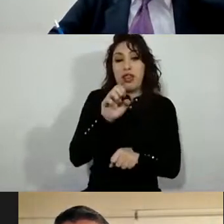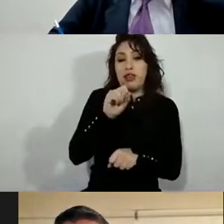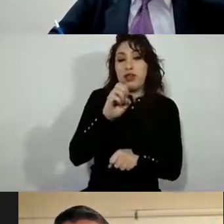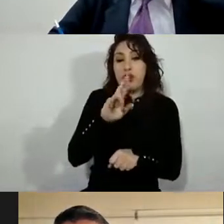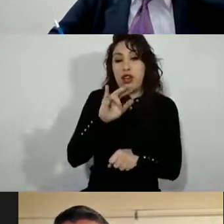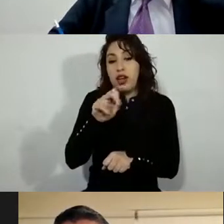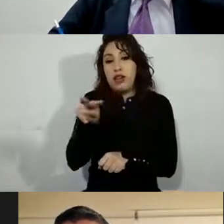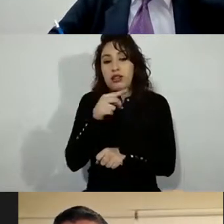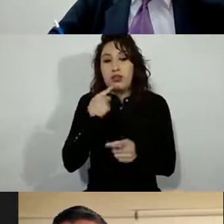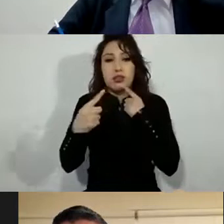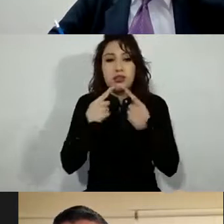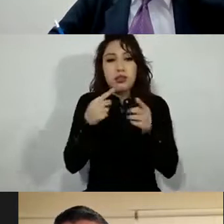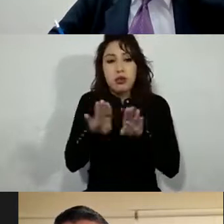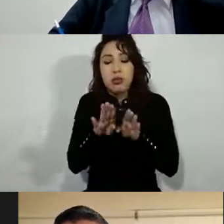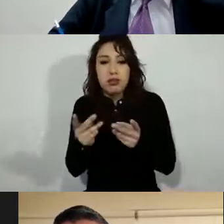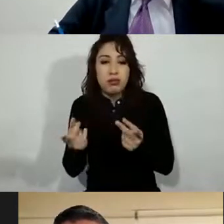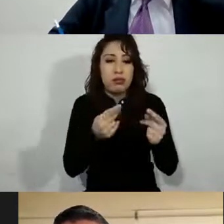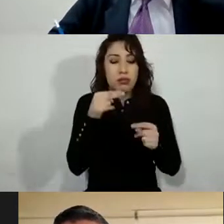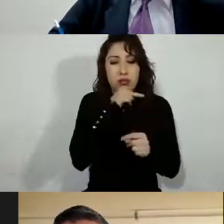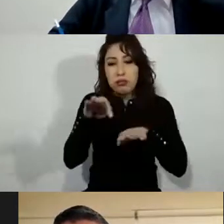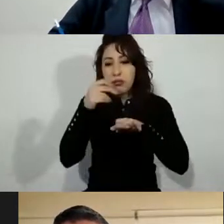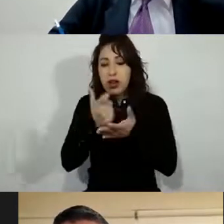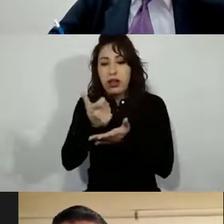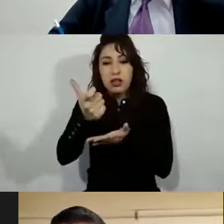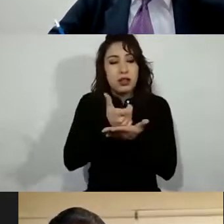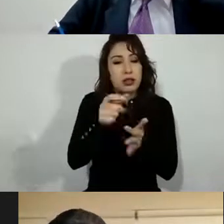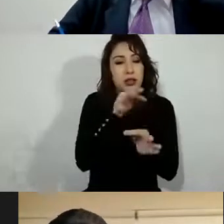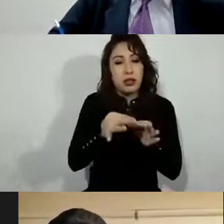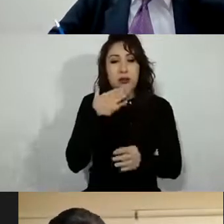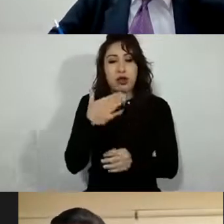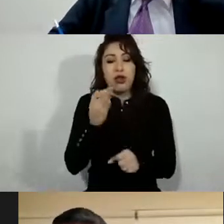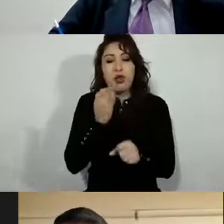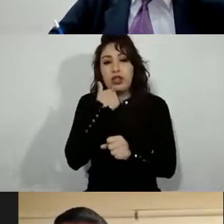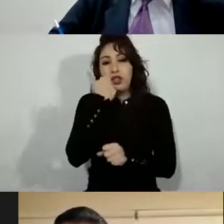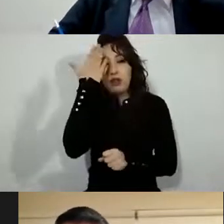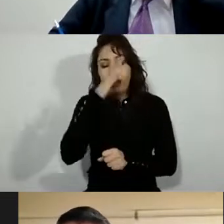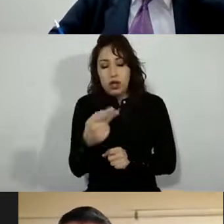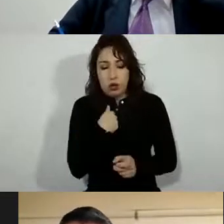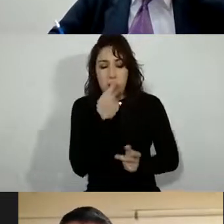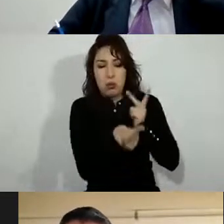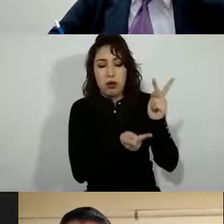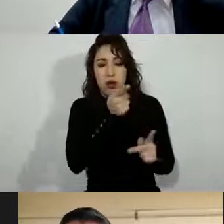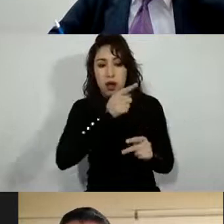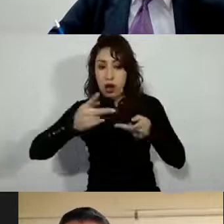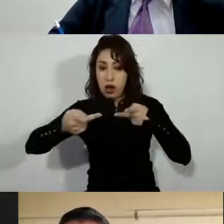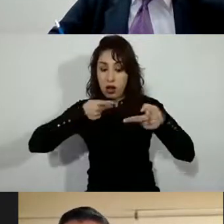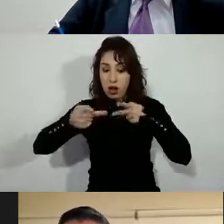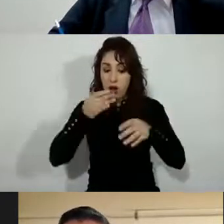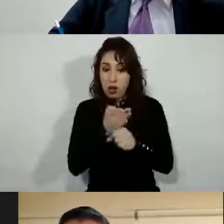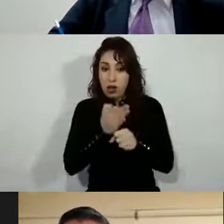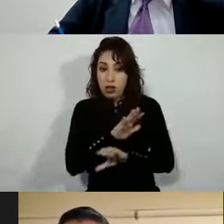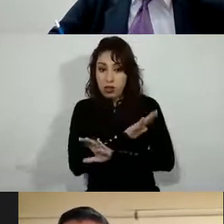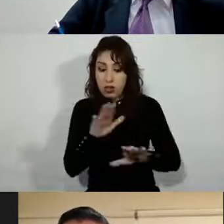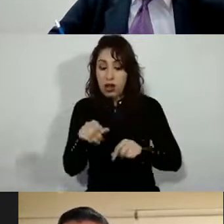importantes. Entonces, la pregunta que le hago es que si ya están tomando esas medidas, vamos a necesitar nosotros como Junta